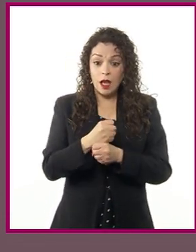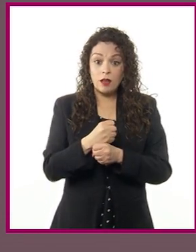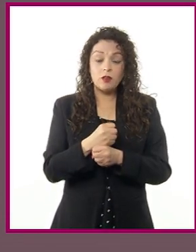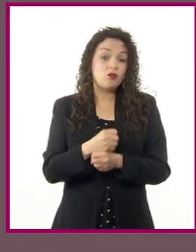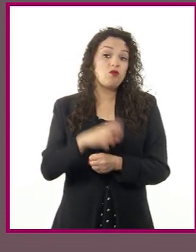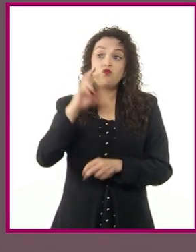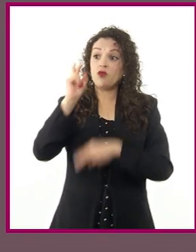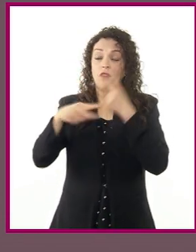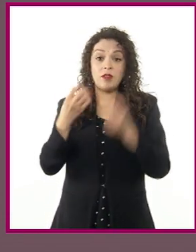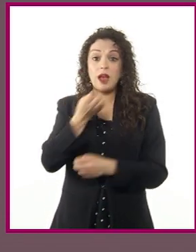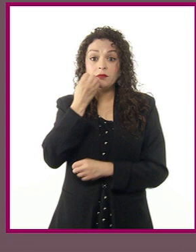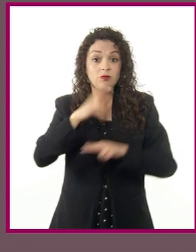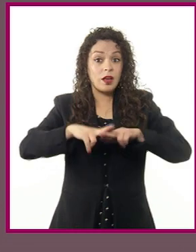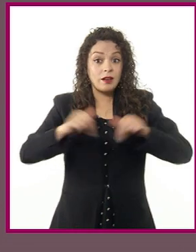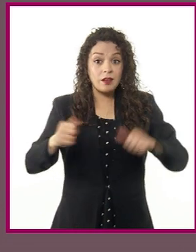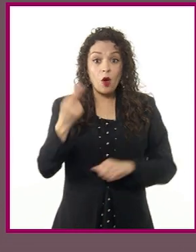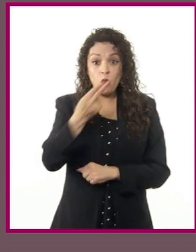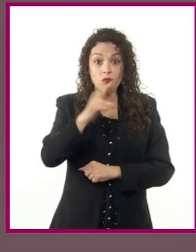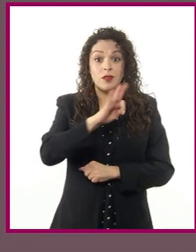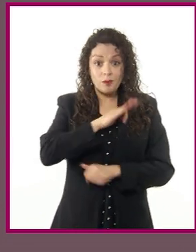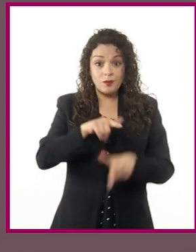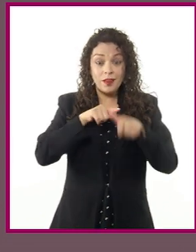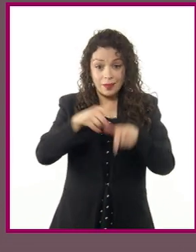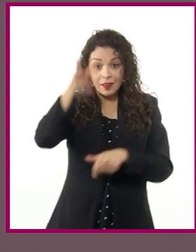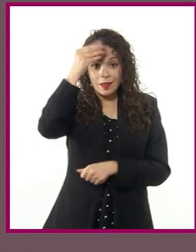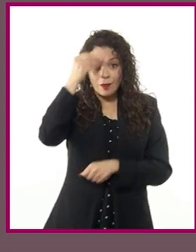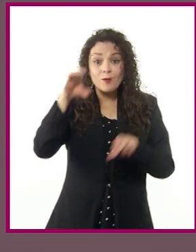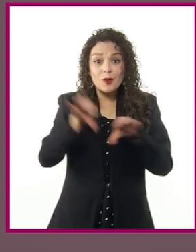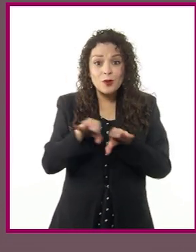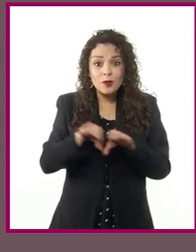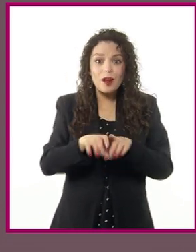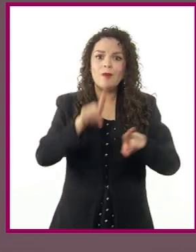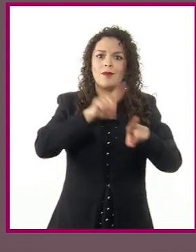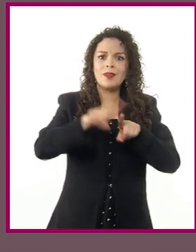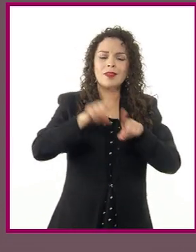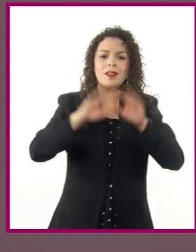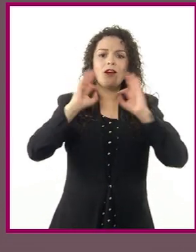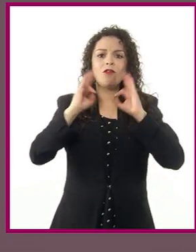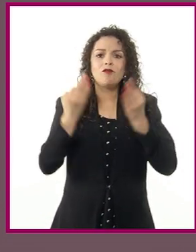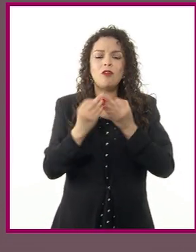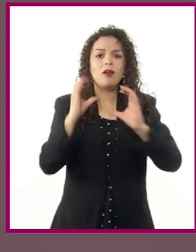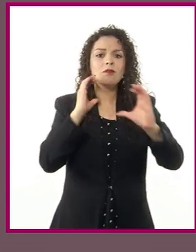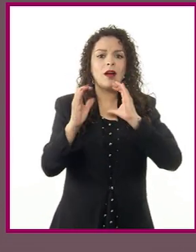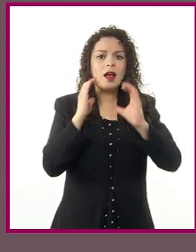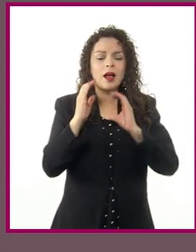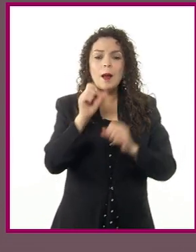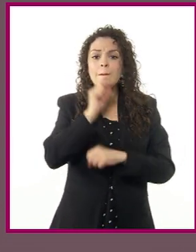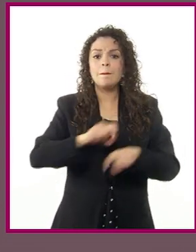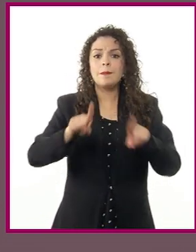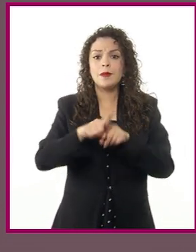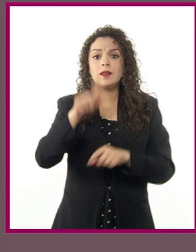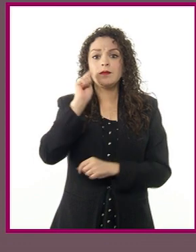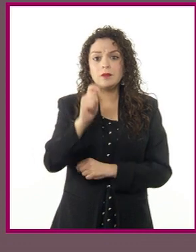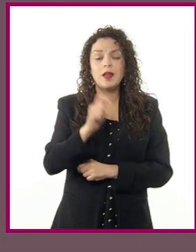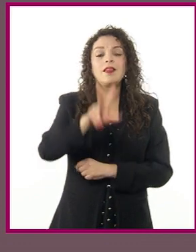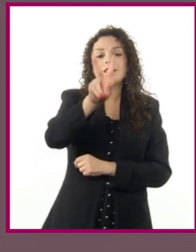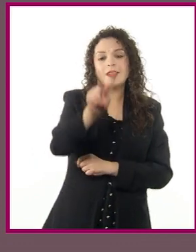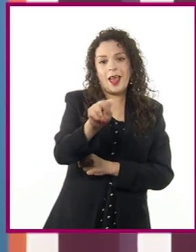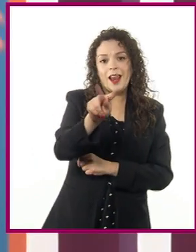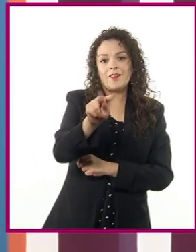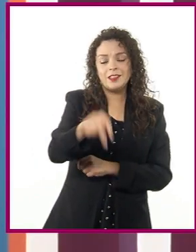asistir a la escuela, ustedes han podido continuar con clases a través de diversos medios de comunicación, incluida la tradicional